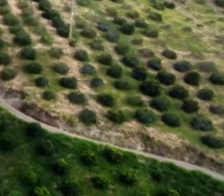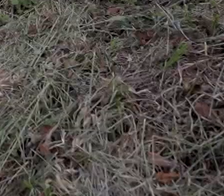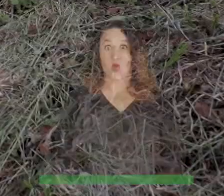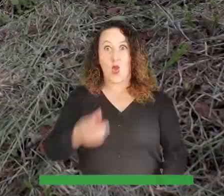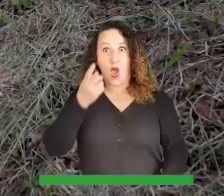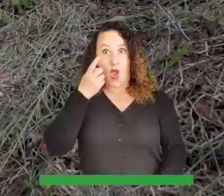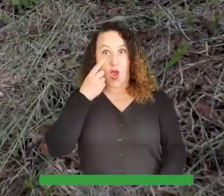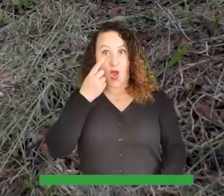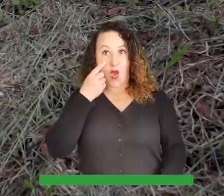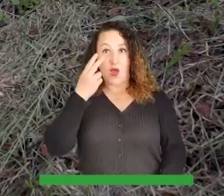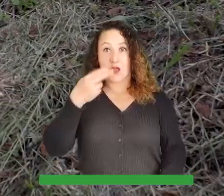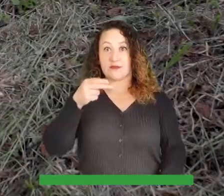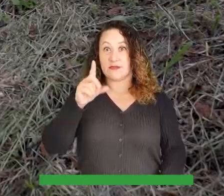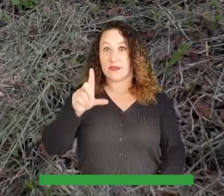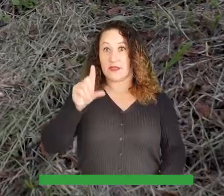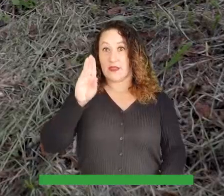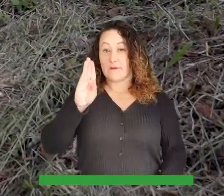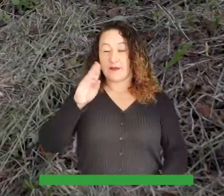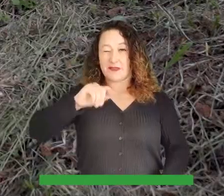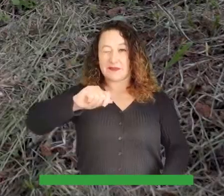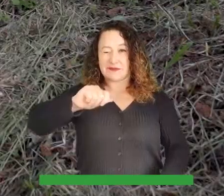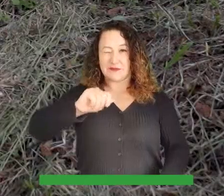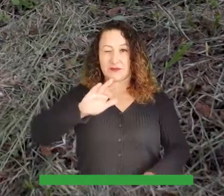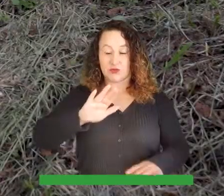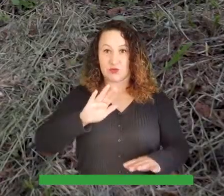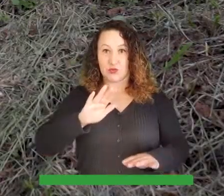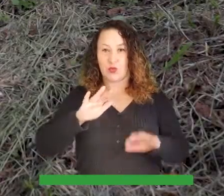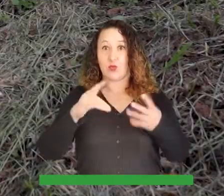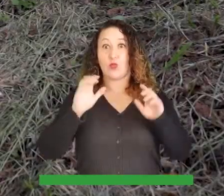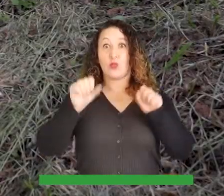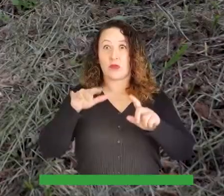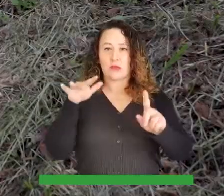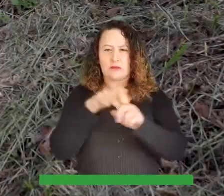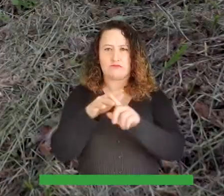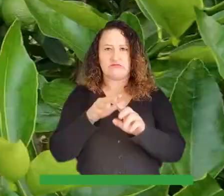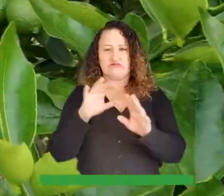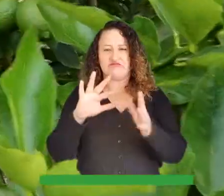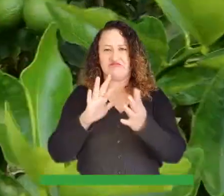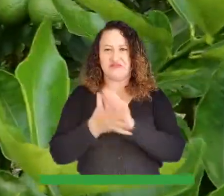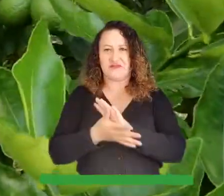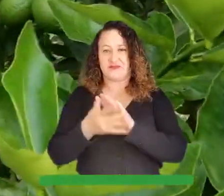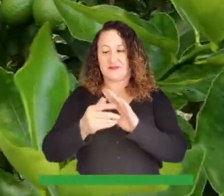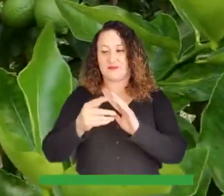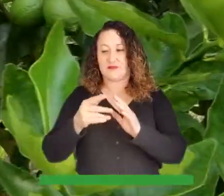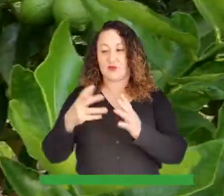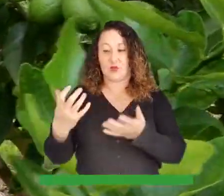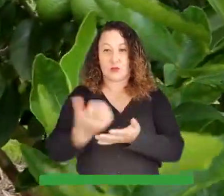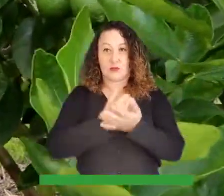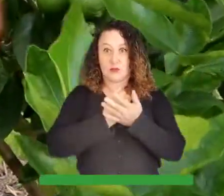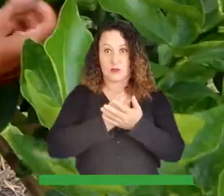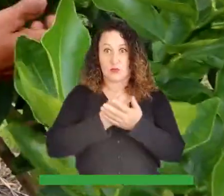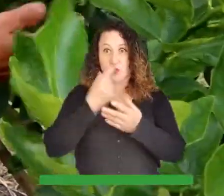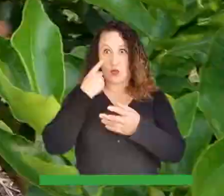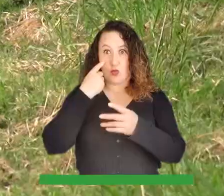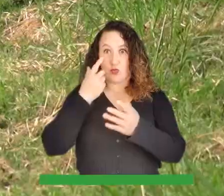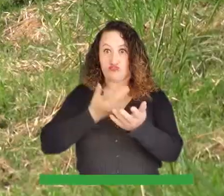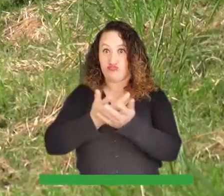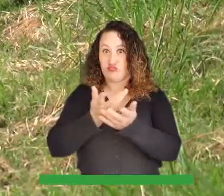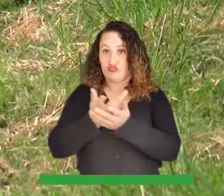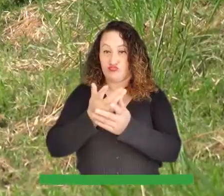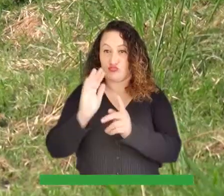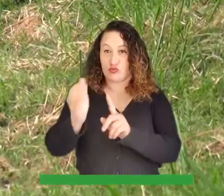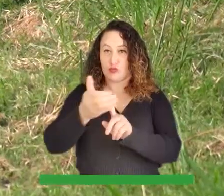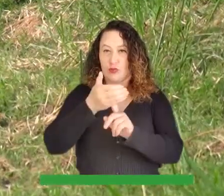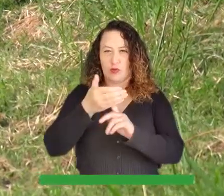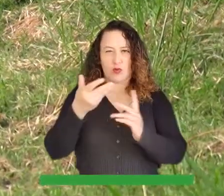Ojo con el HLV de los cítricos, es una enfermedad que puede acabar con nuestros cultivos. Estas son las recomendaciones para proteger la